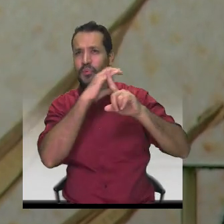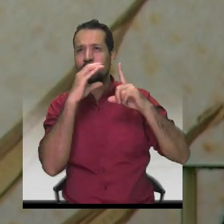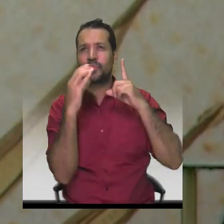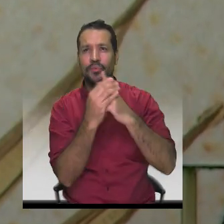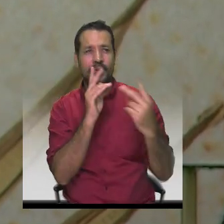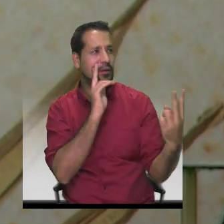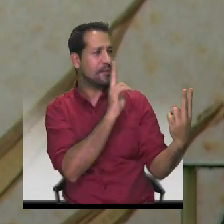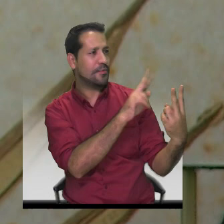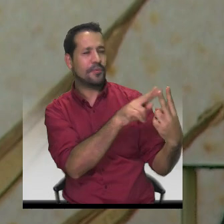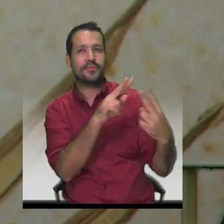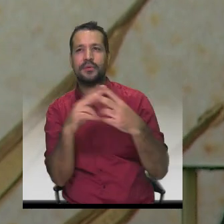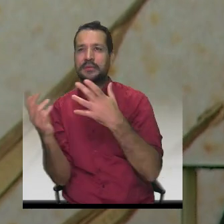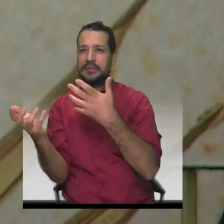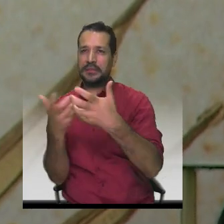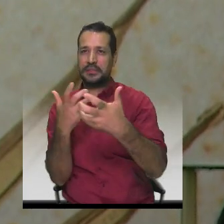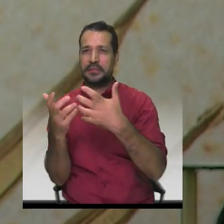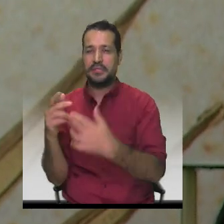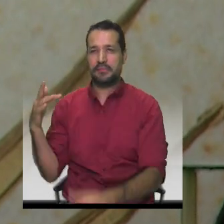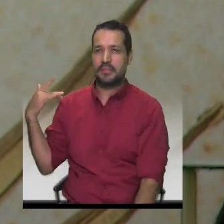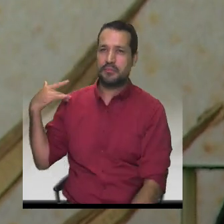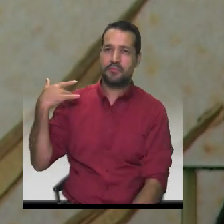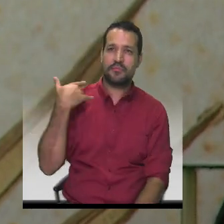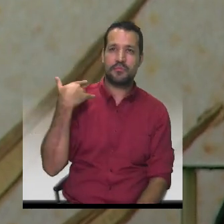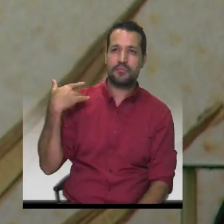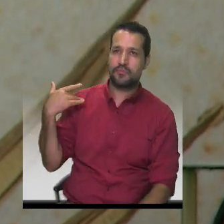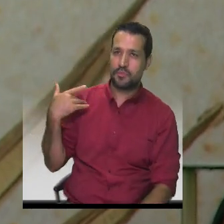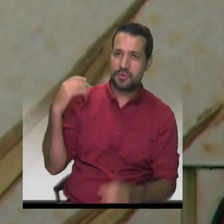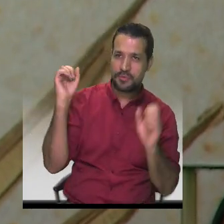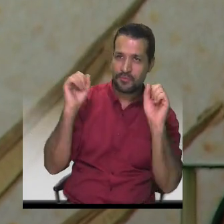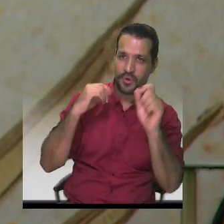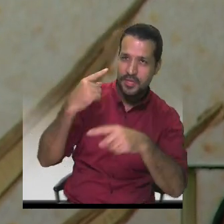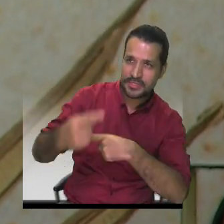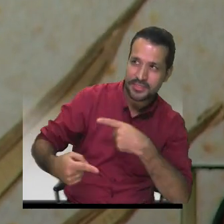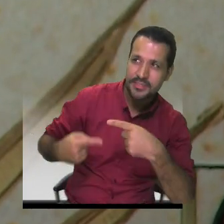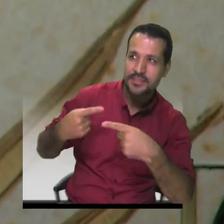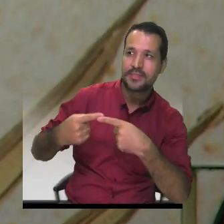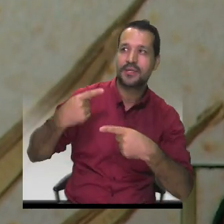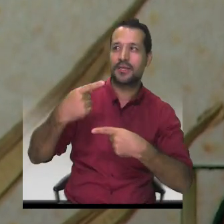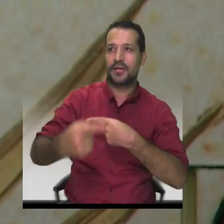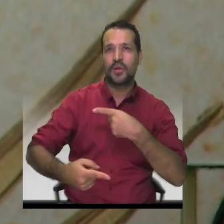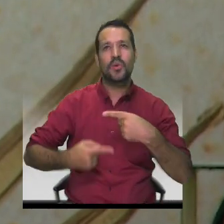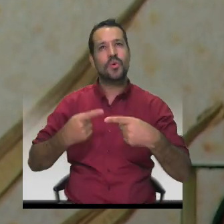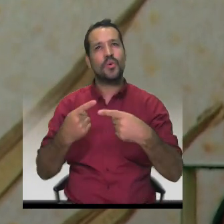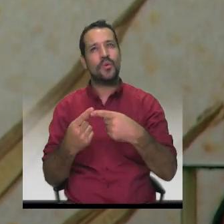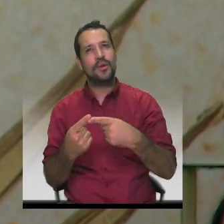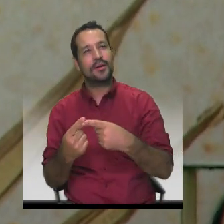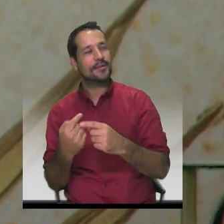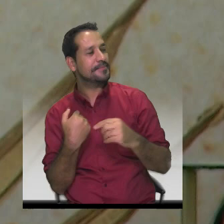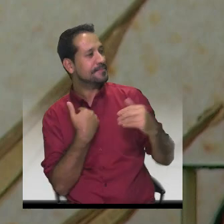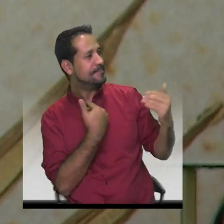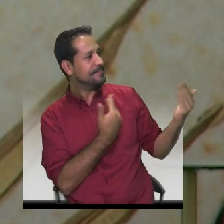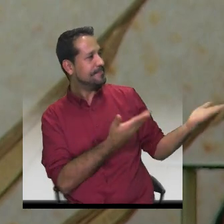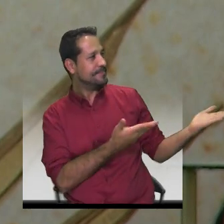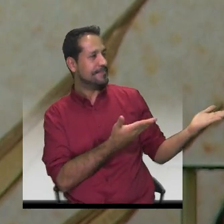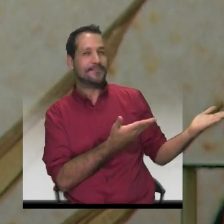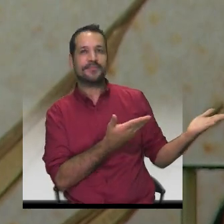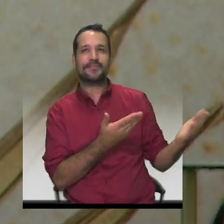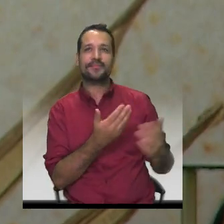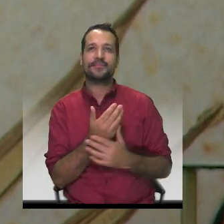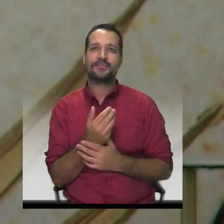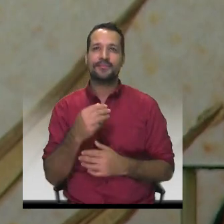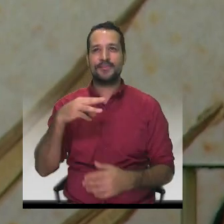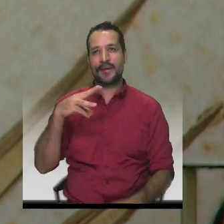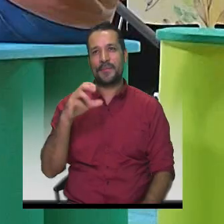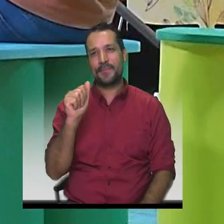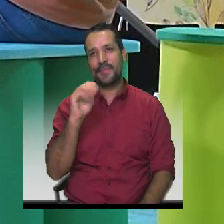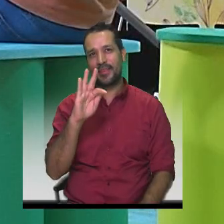sistema moda pueda ser circular. Para esto tenemos aquí a Mate y a